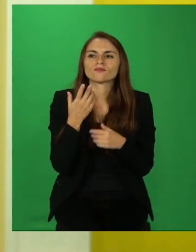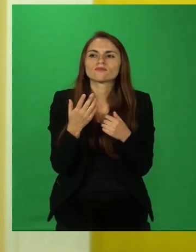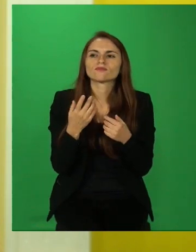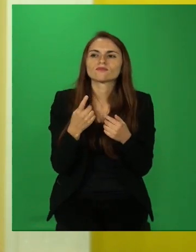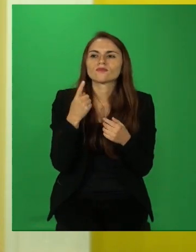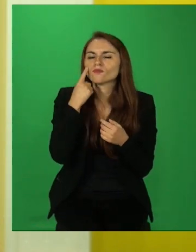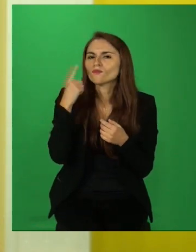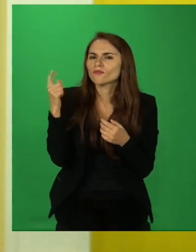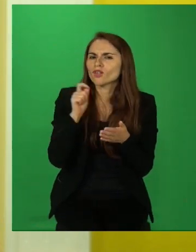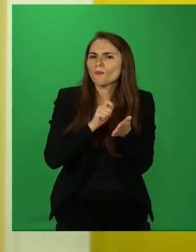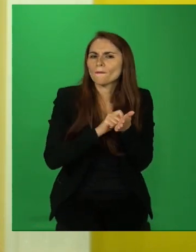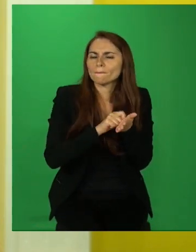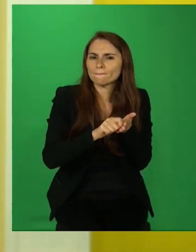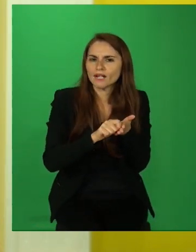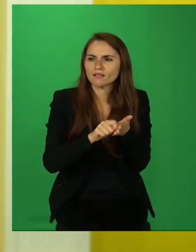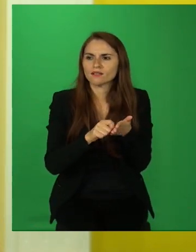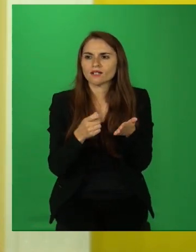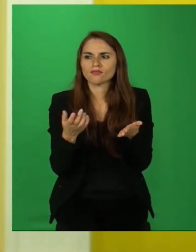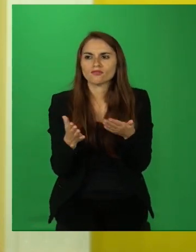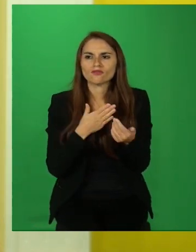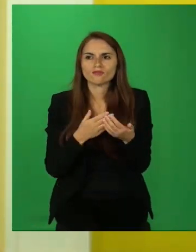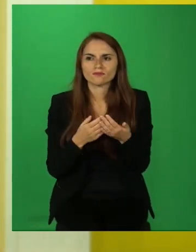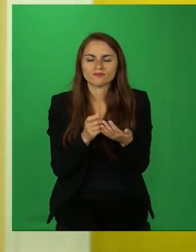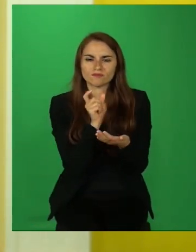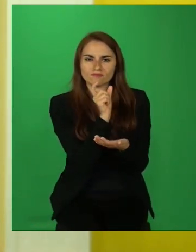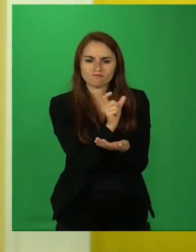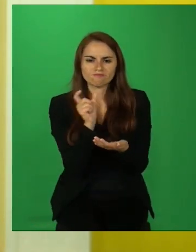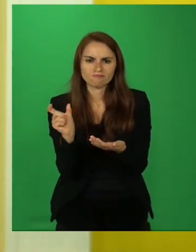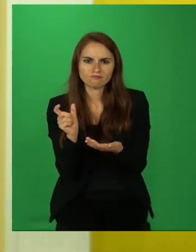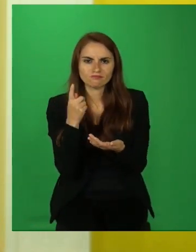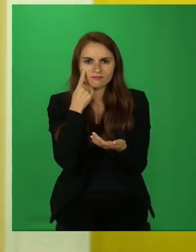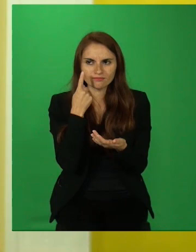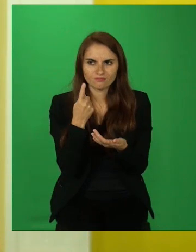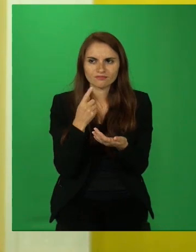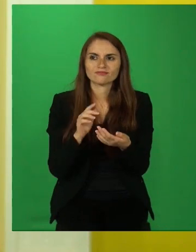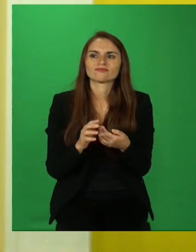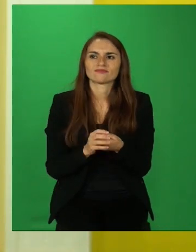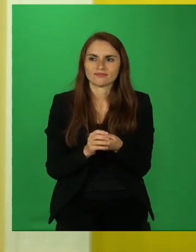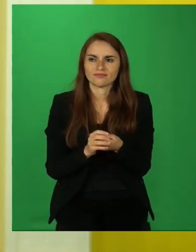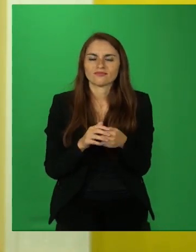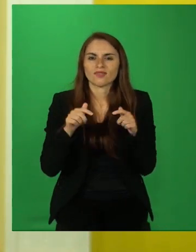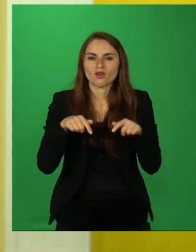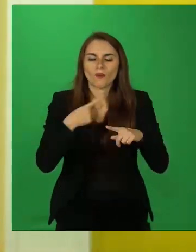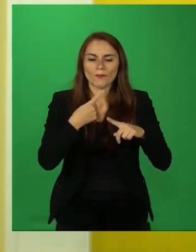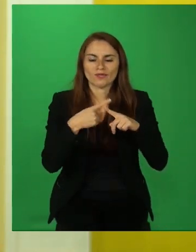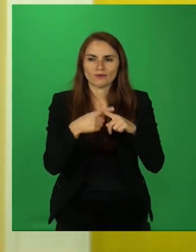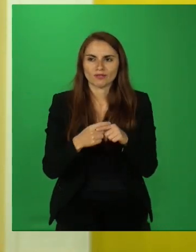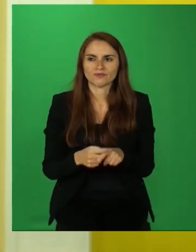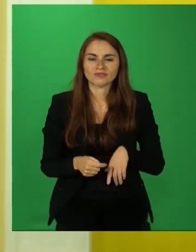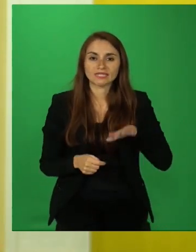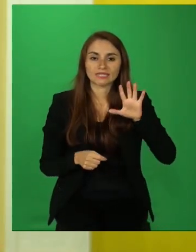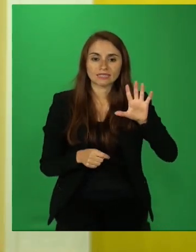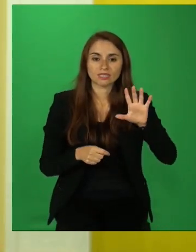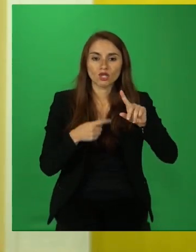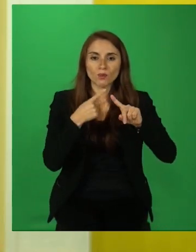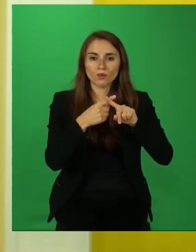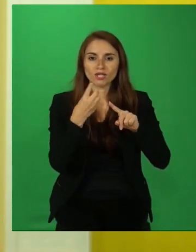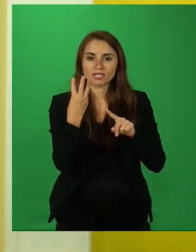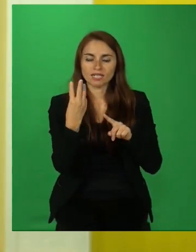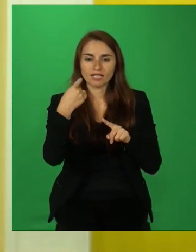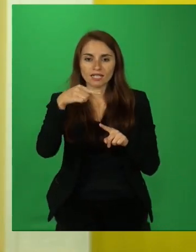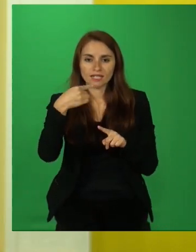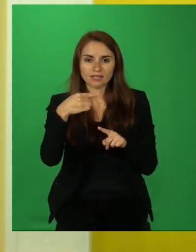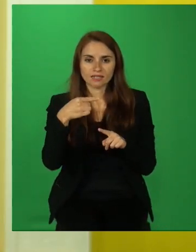destaca la subraya las eso es lo que tienes que hacer y ahora multiplicamos 5 por 3 negativos